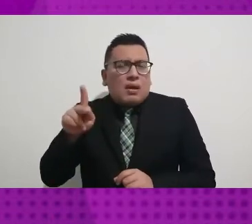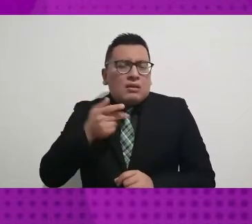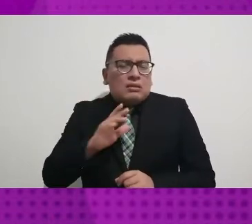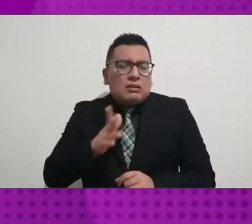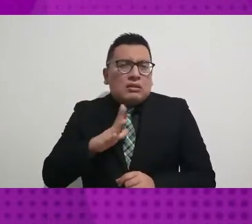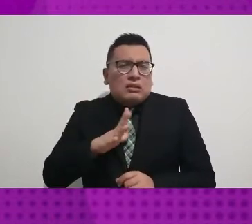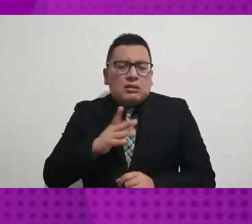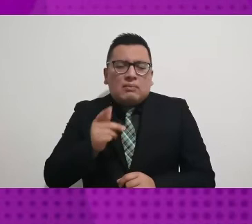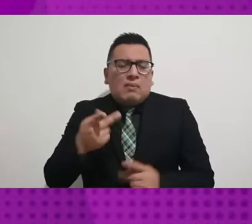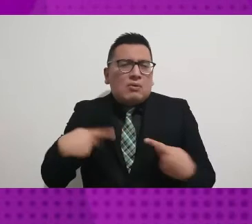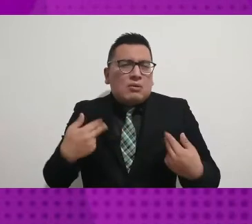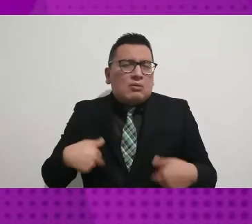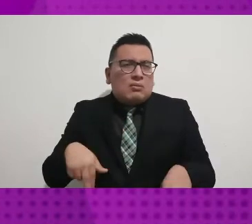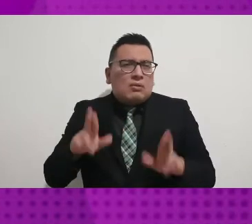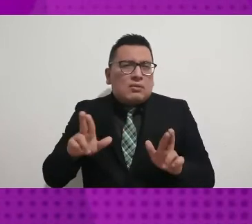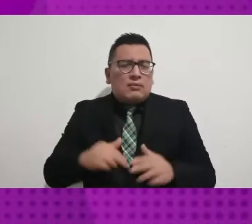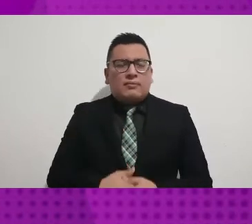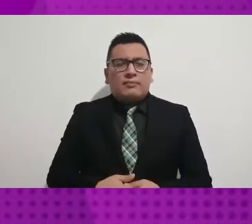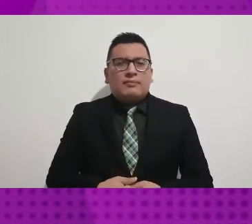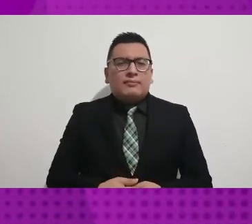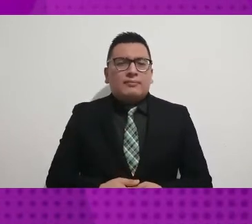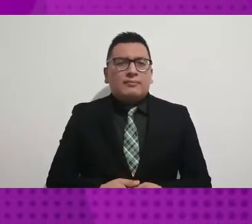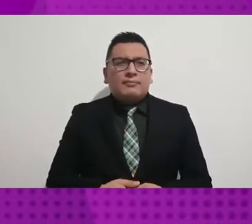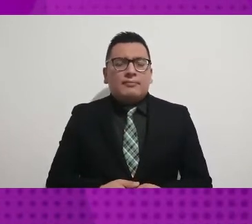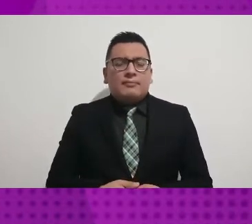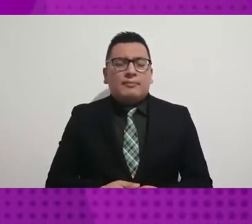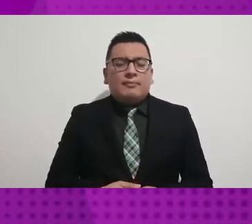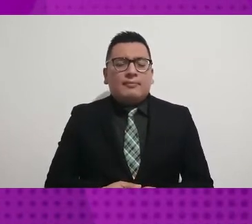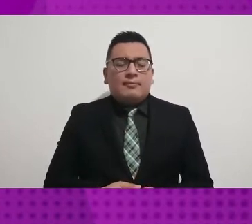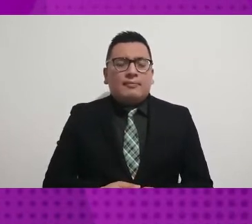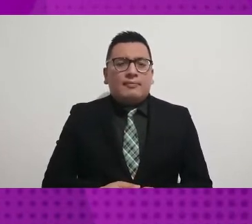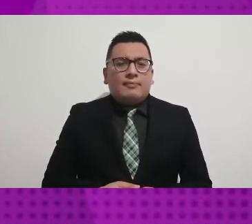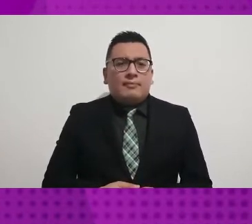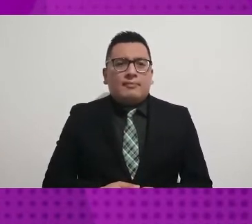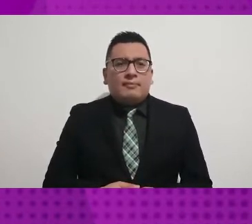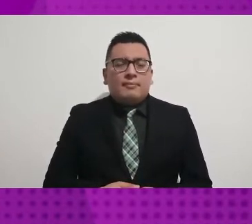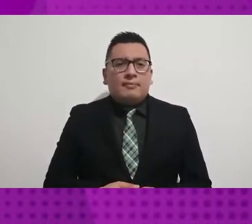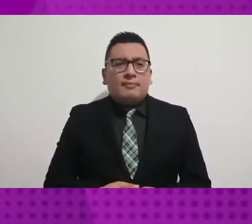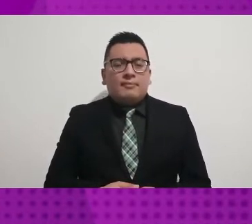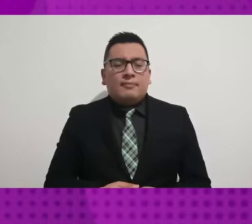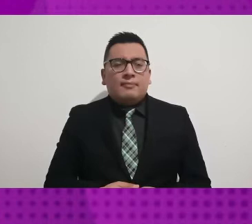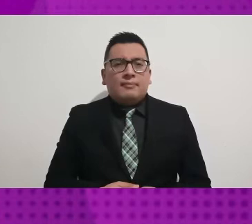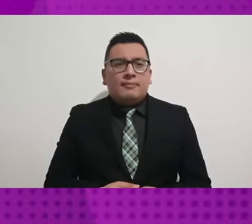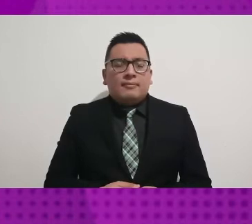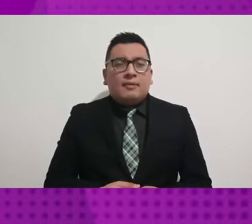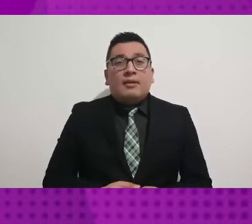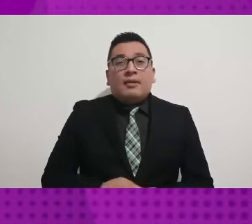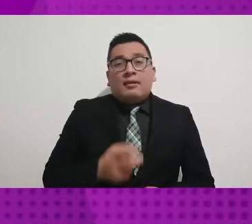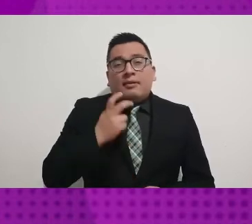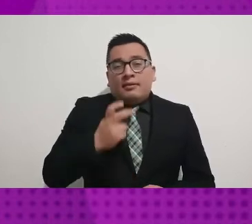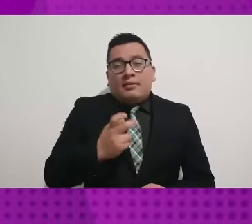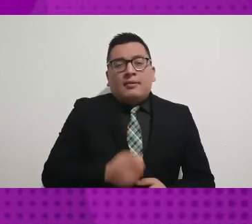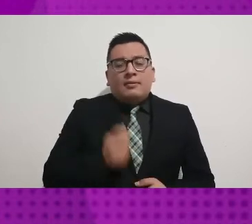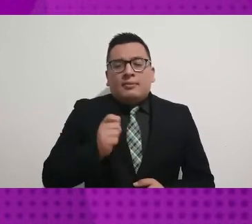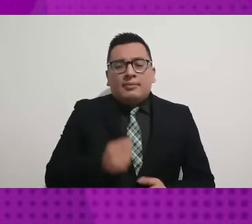nuestro sistema es un sistema mixto y que incluye el sistema de representación proporcional que busca reflejar de la